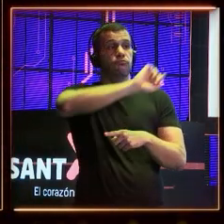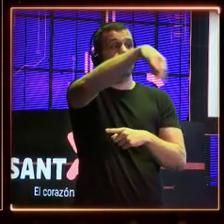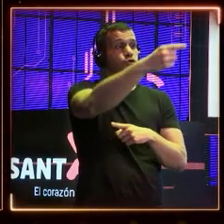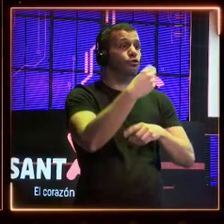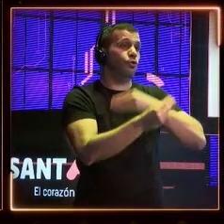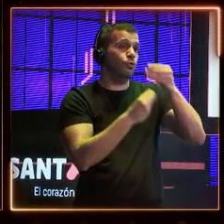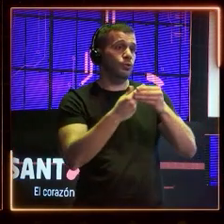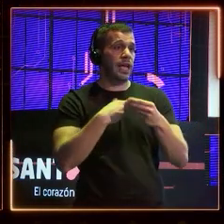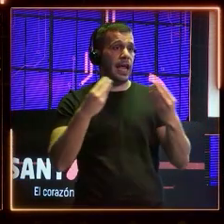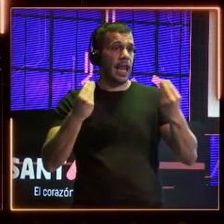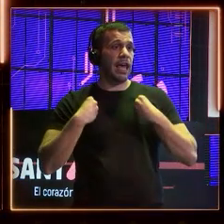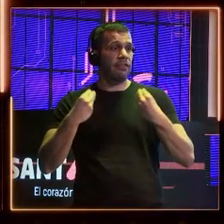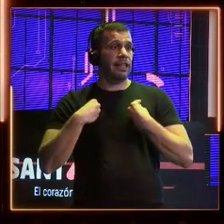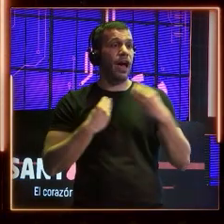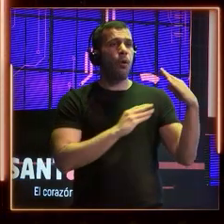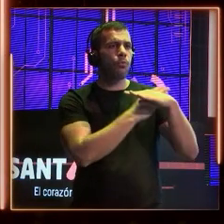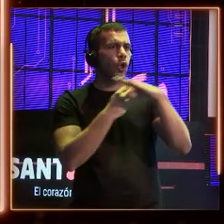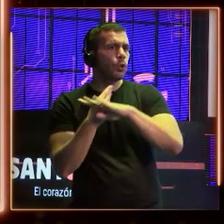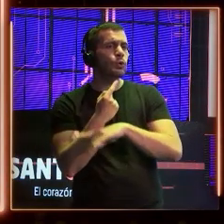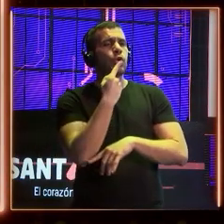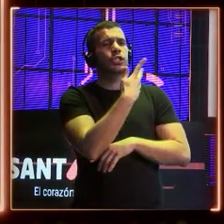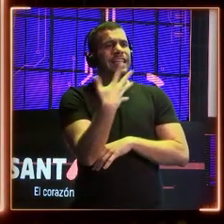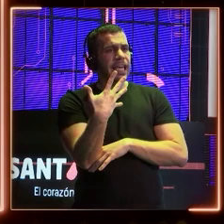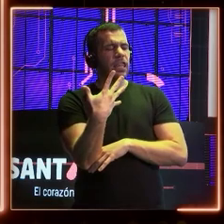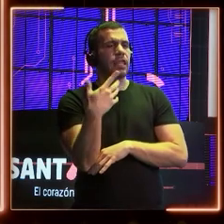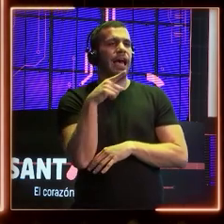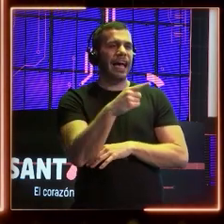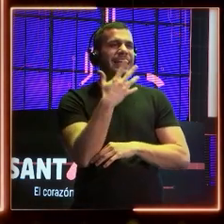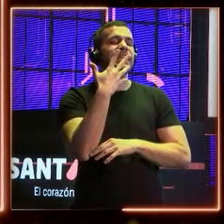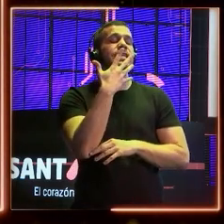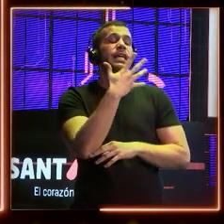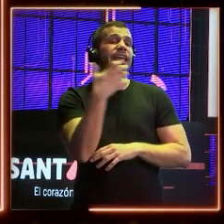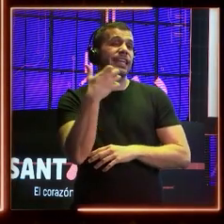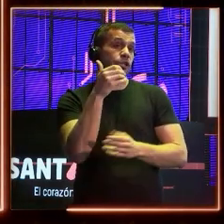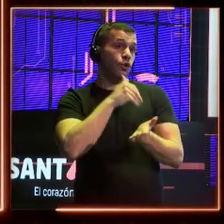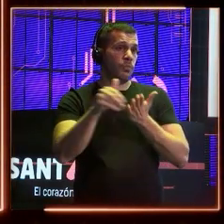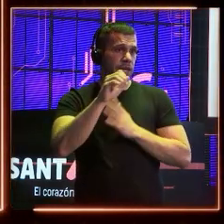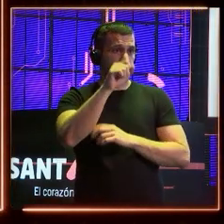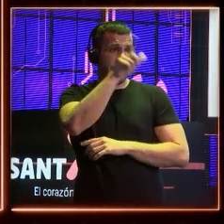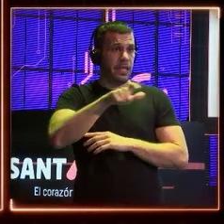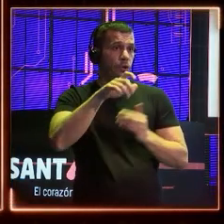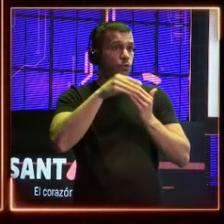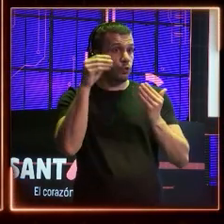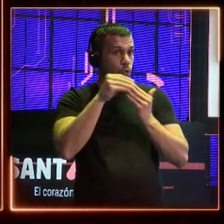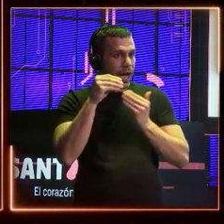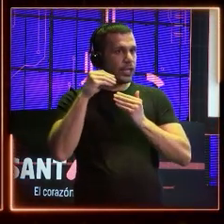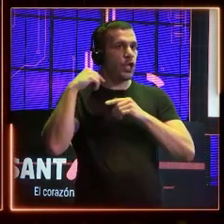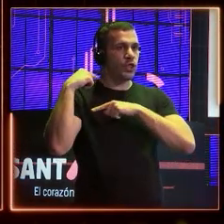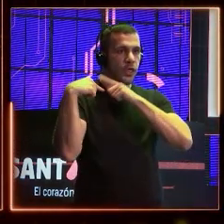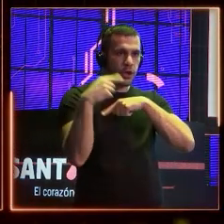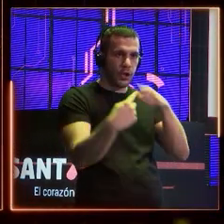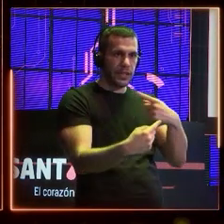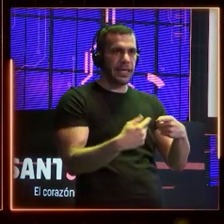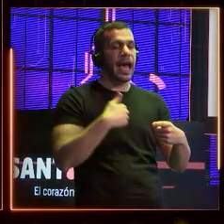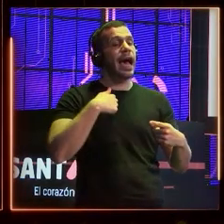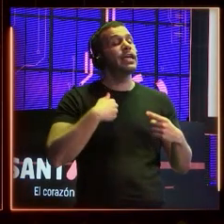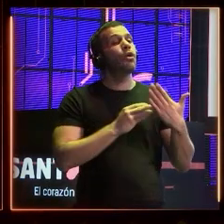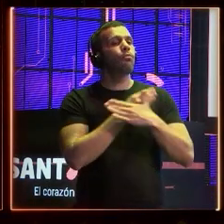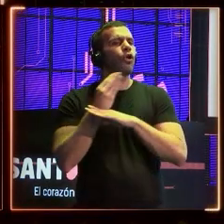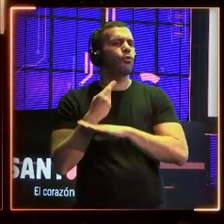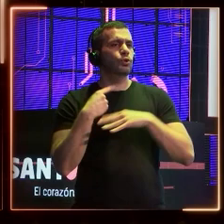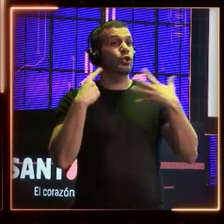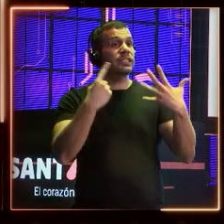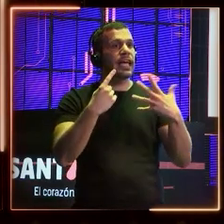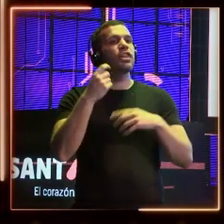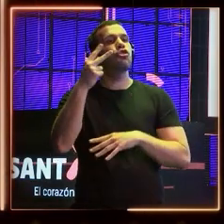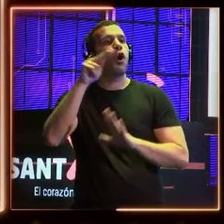tiene 15 productos cada uno de ellos con más de 500 millones de usuarios al día tenemos seis productos esos que tenéis en en pantalla con más de